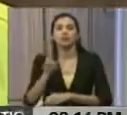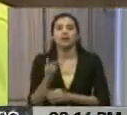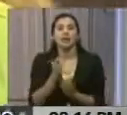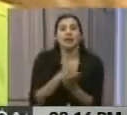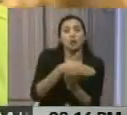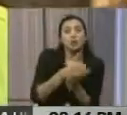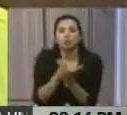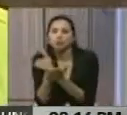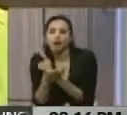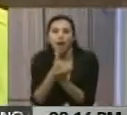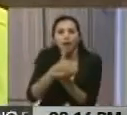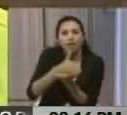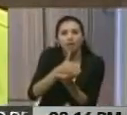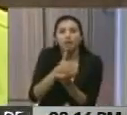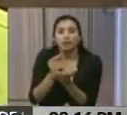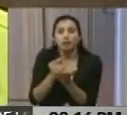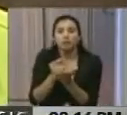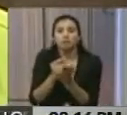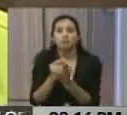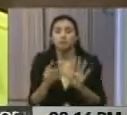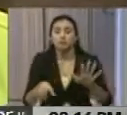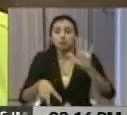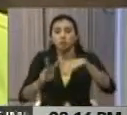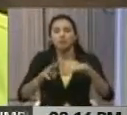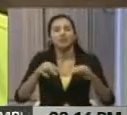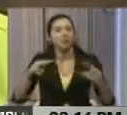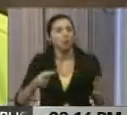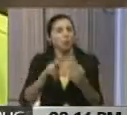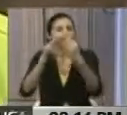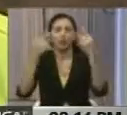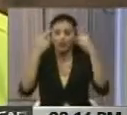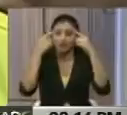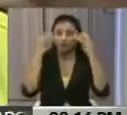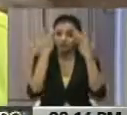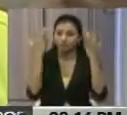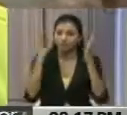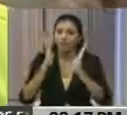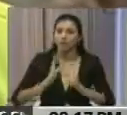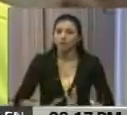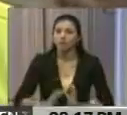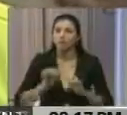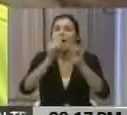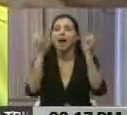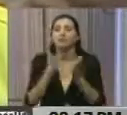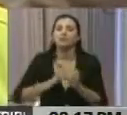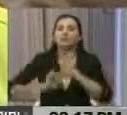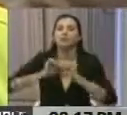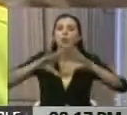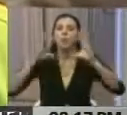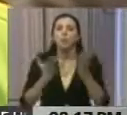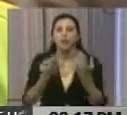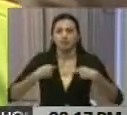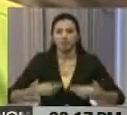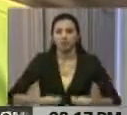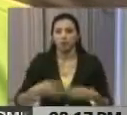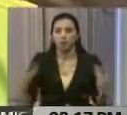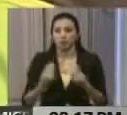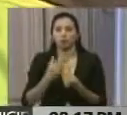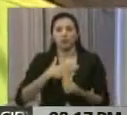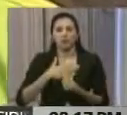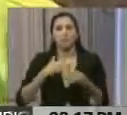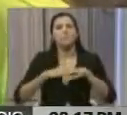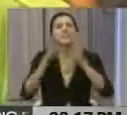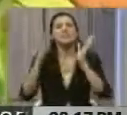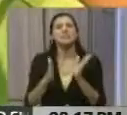Encrucijada. Esto en el marco del 7º Encuentro de Intelectuales y Artistas en Defensa de la Humanidad. A mi lado se encuentra el ministro del Poder Popular para la